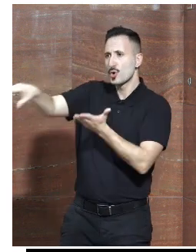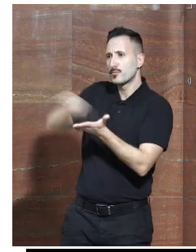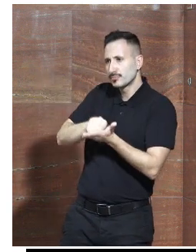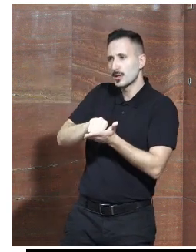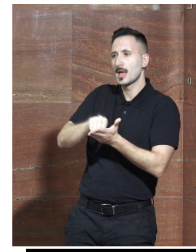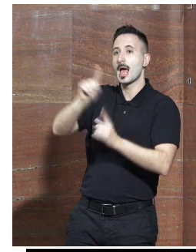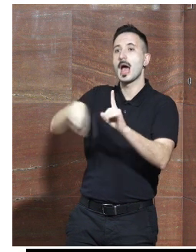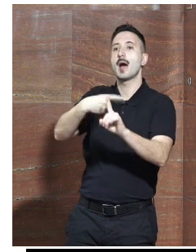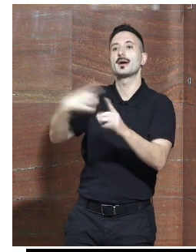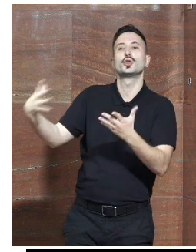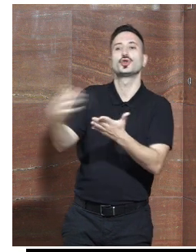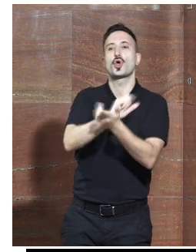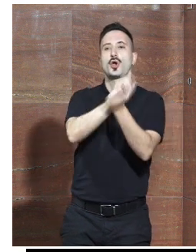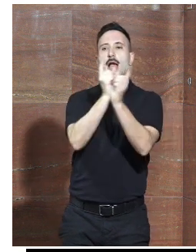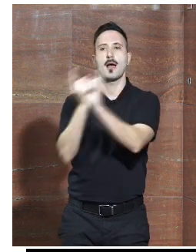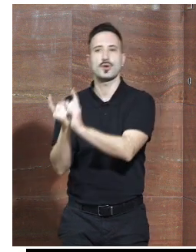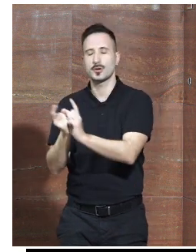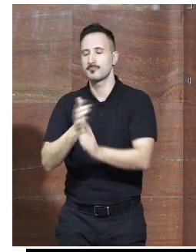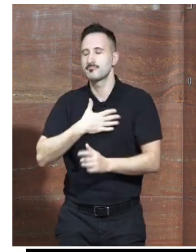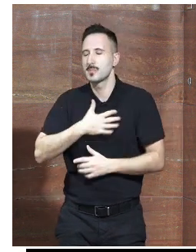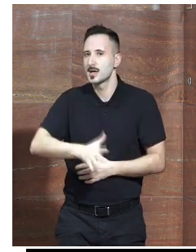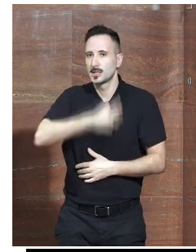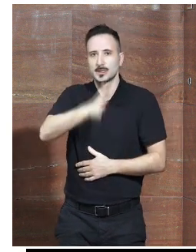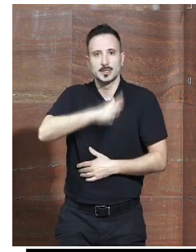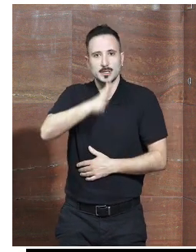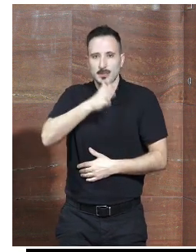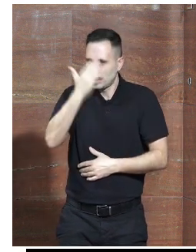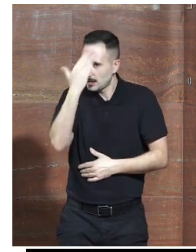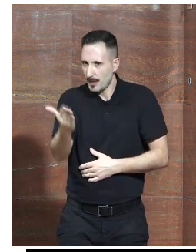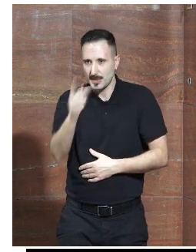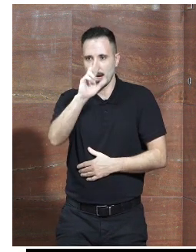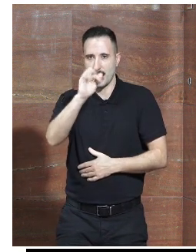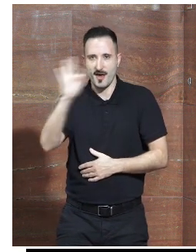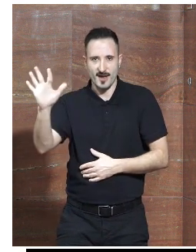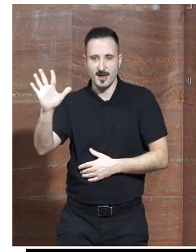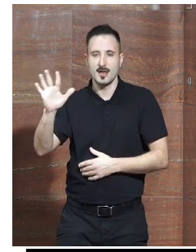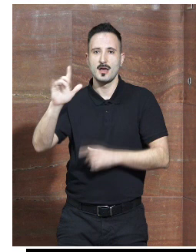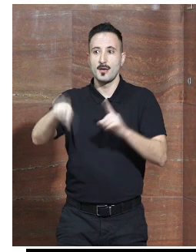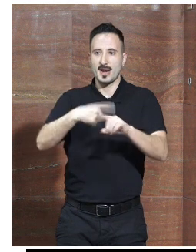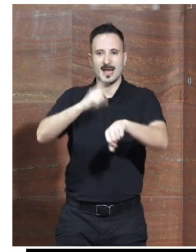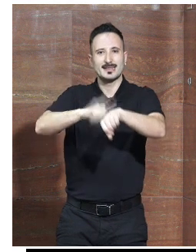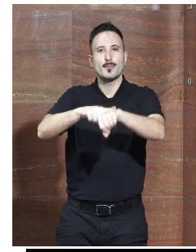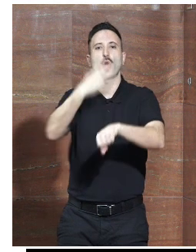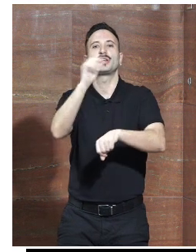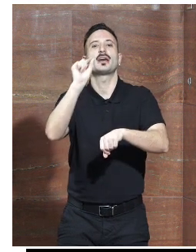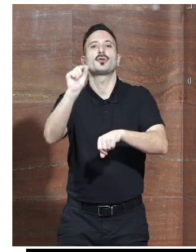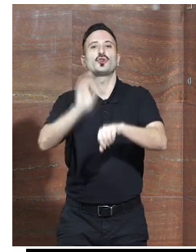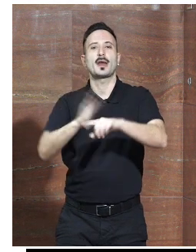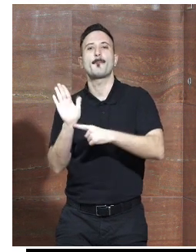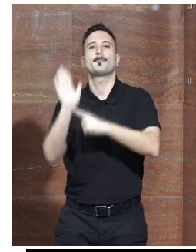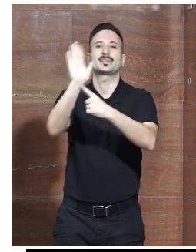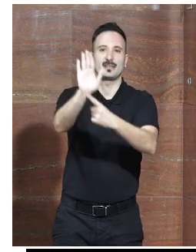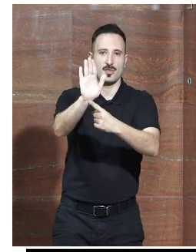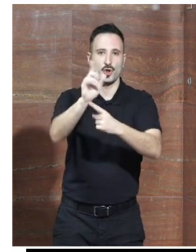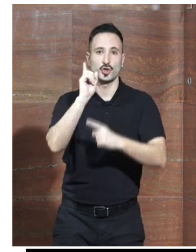y con todos los cambios que estáis haciendo, que son impresionantes, Rafa. La verdad es que tendríamos para otra media hora más solamente con esta presentación.